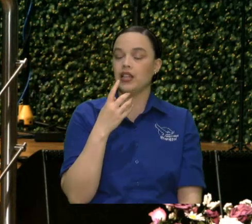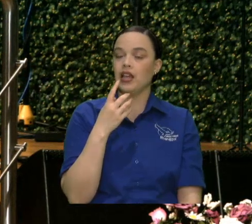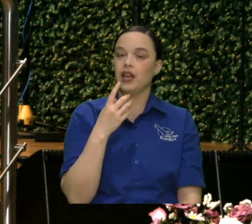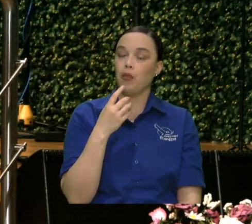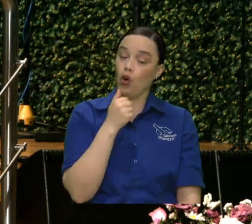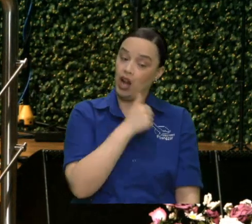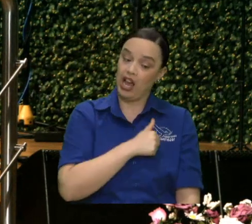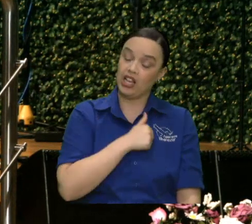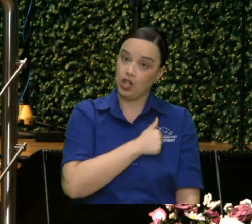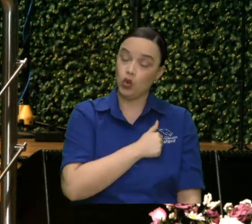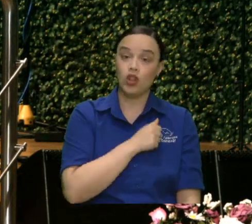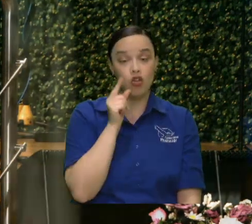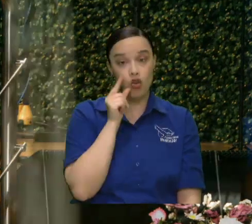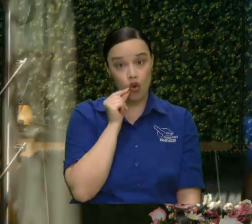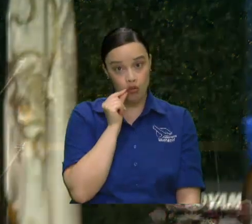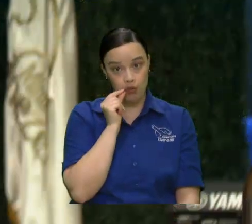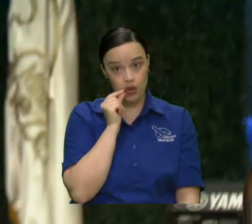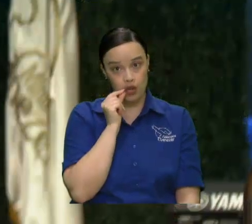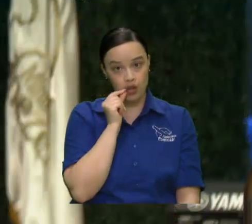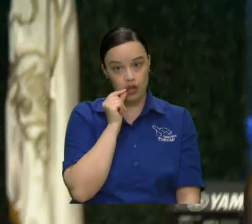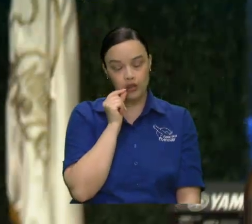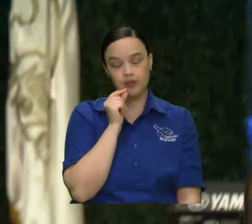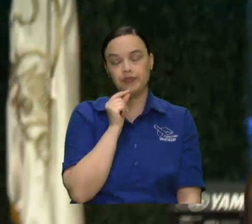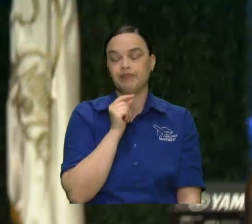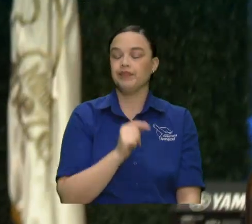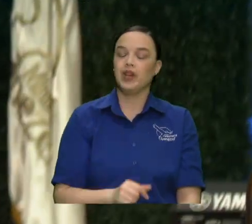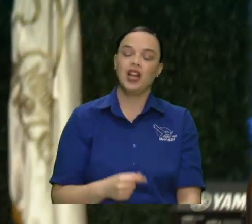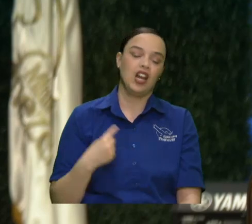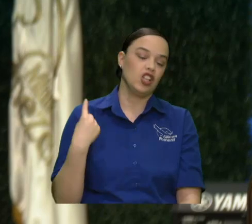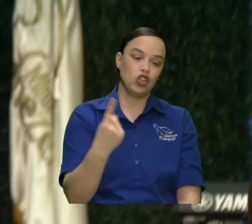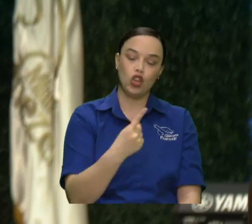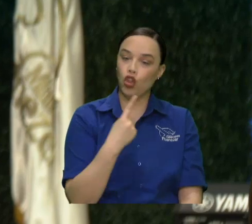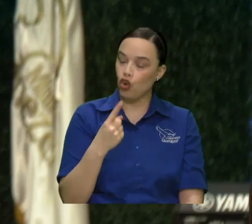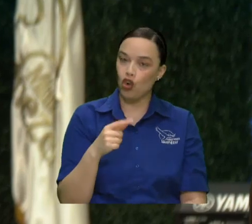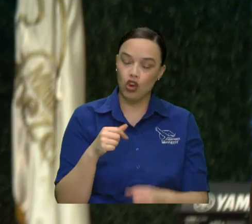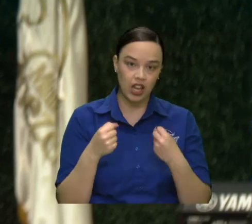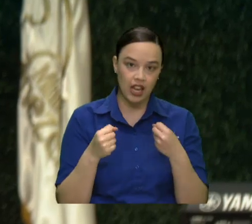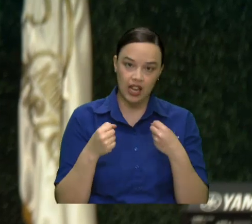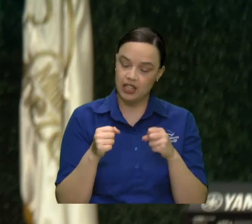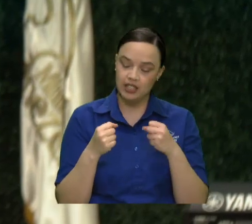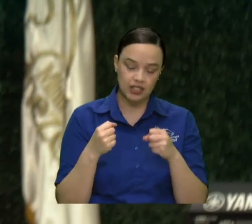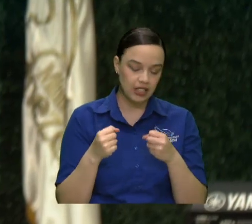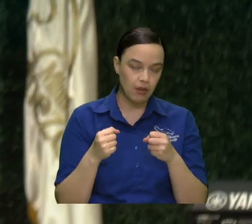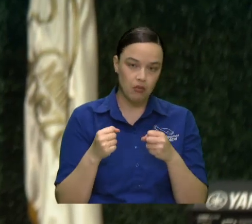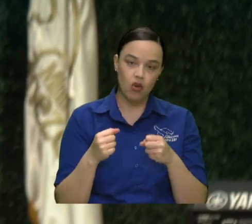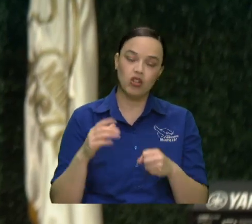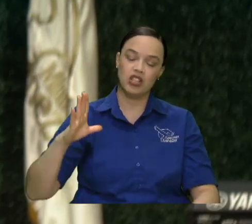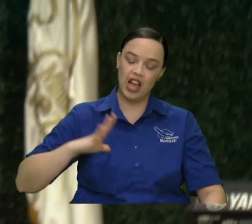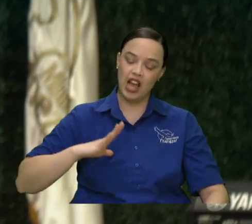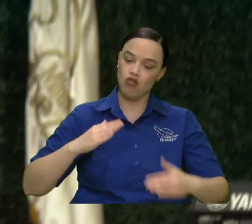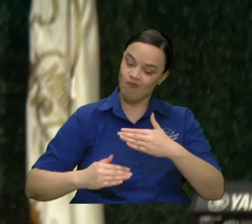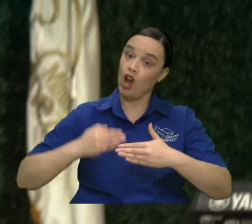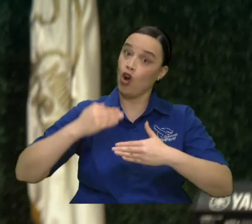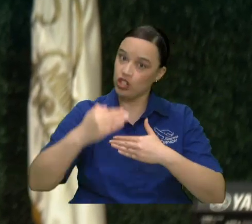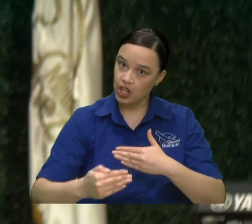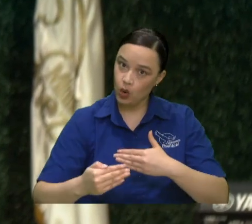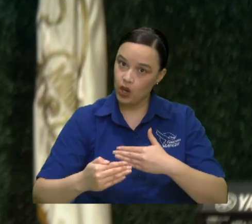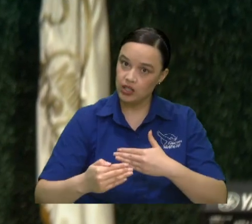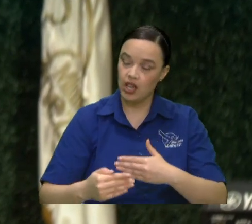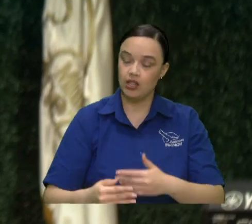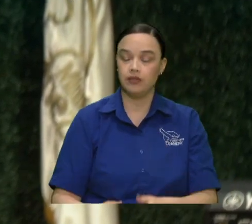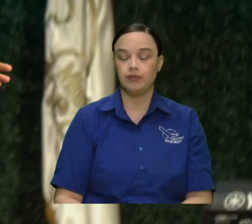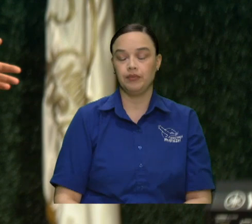sin darnos cuenta hermano que para toda acción hay una reacción amén como usted estudió química